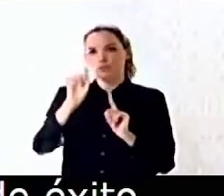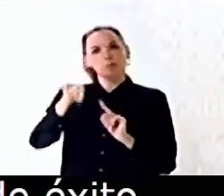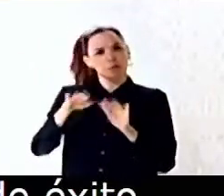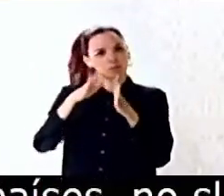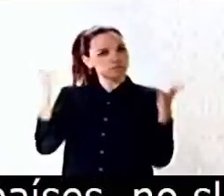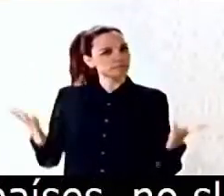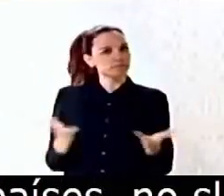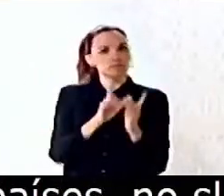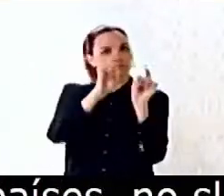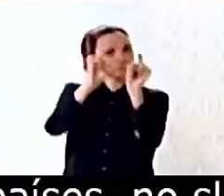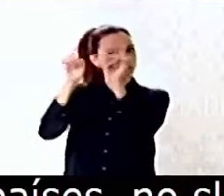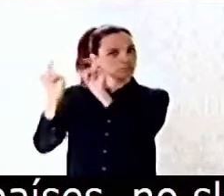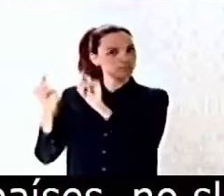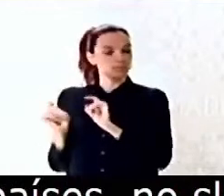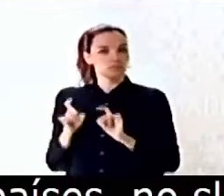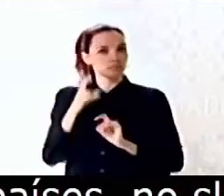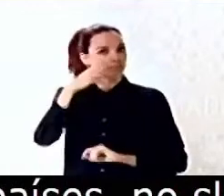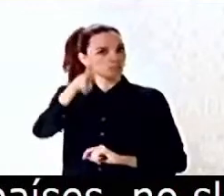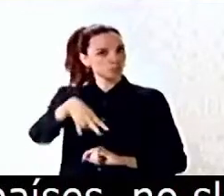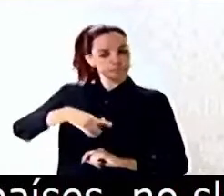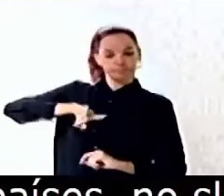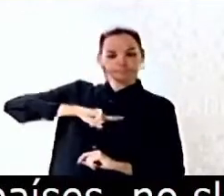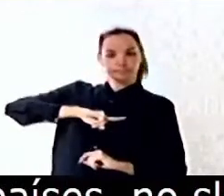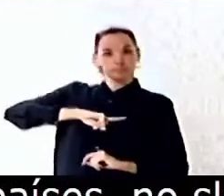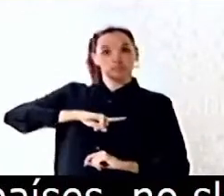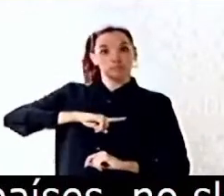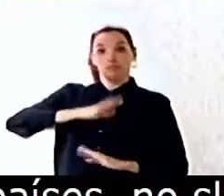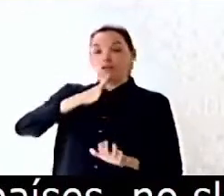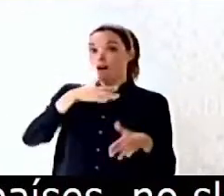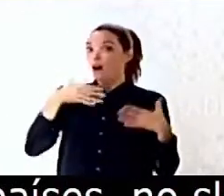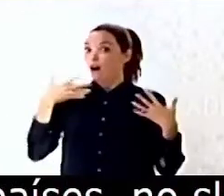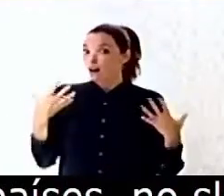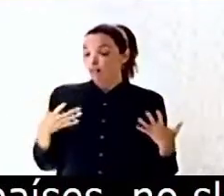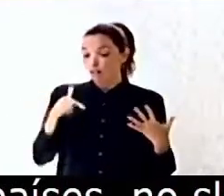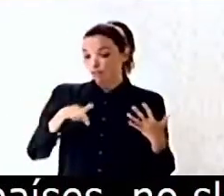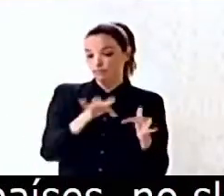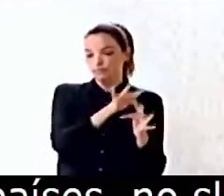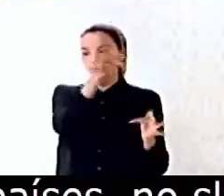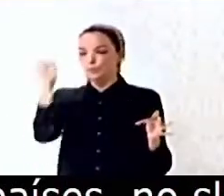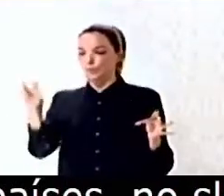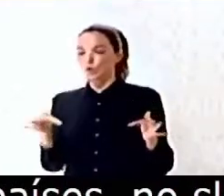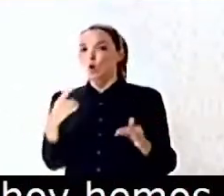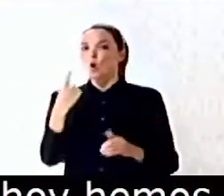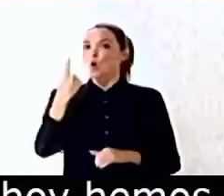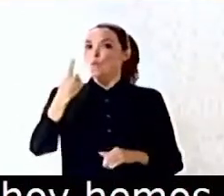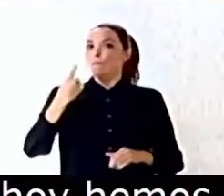Y hoy decirles que a día de hoy hemos administrado